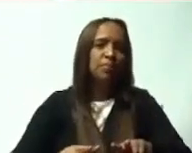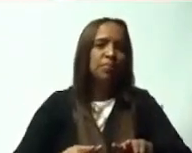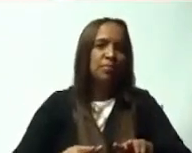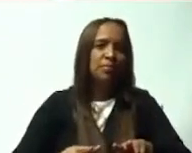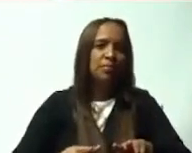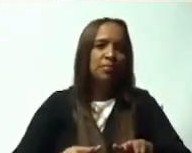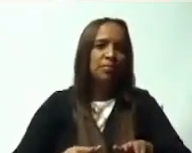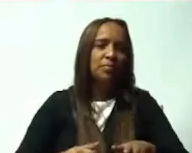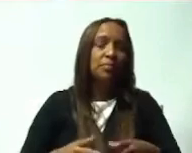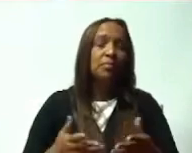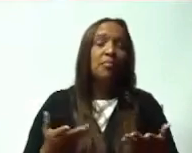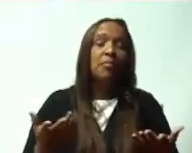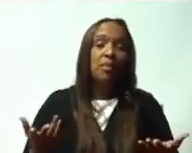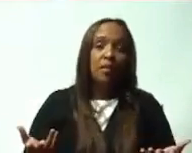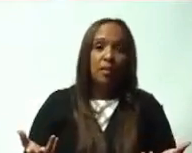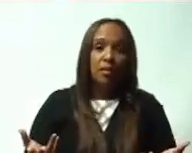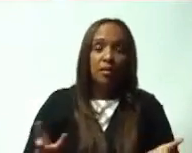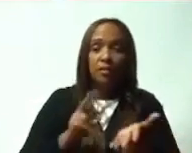en su momento,